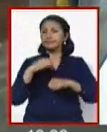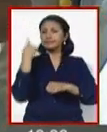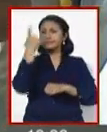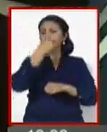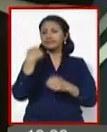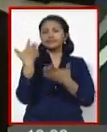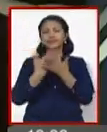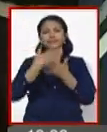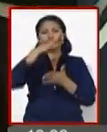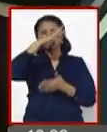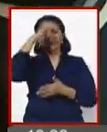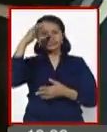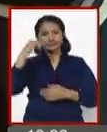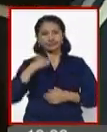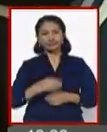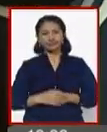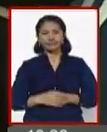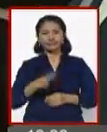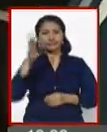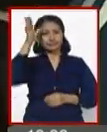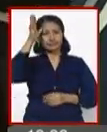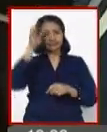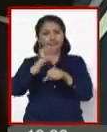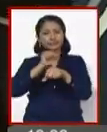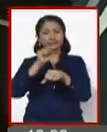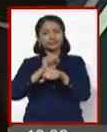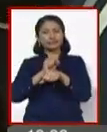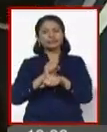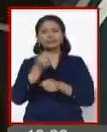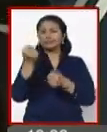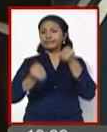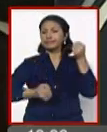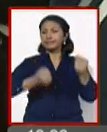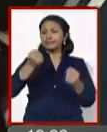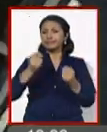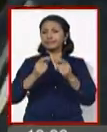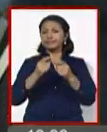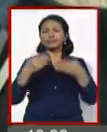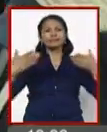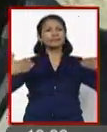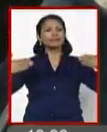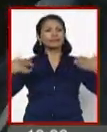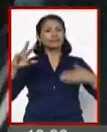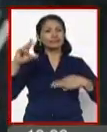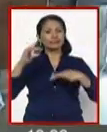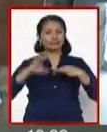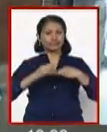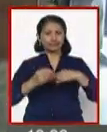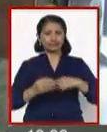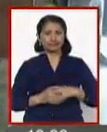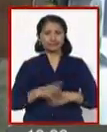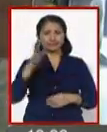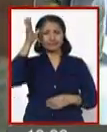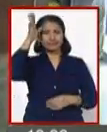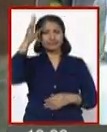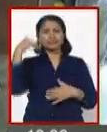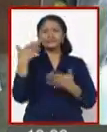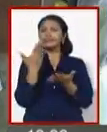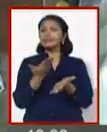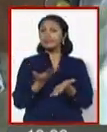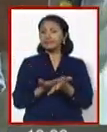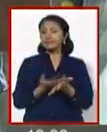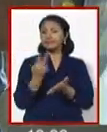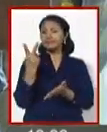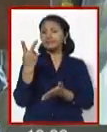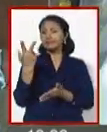llevaba borracha a la casa. Mi papá trabajaba, él es chofer, trabaja de Trufi, de Tercer Anillo. Y mi papá llegaba como a